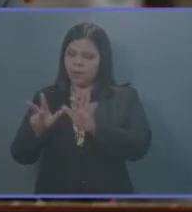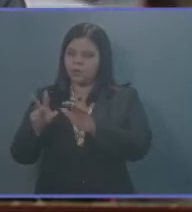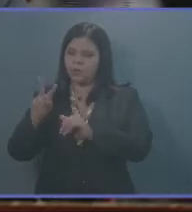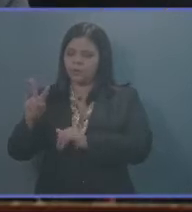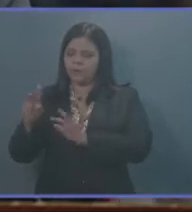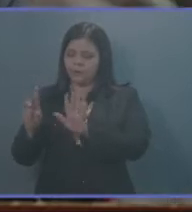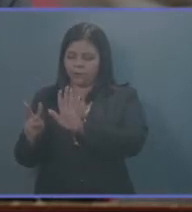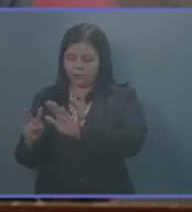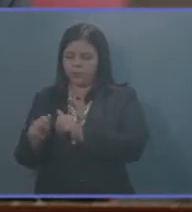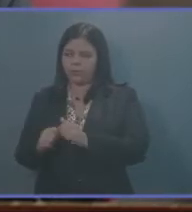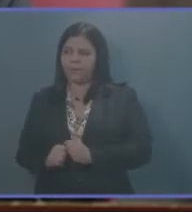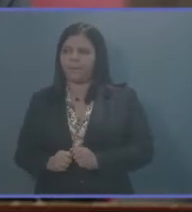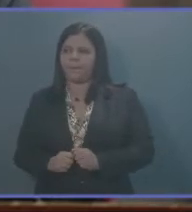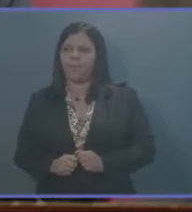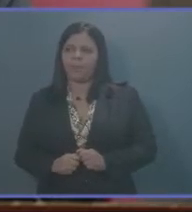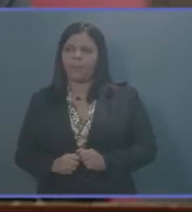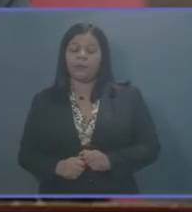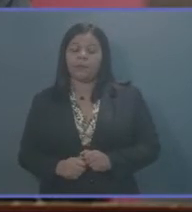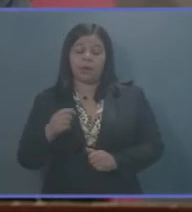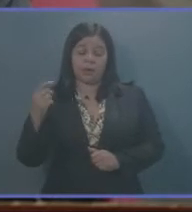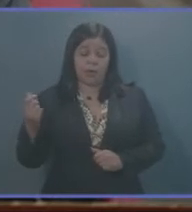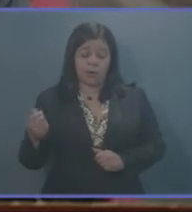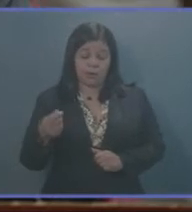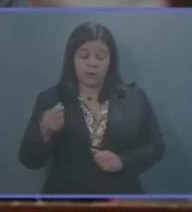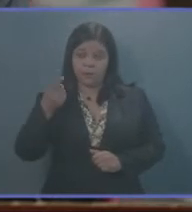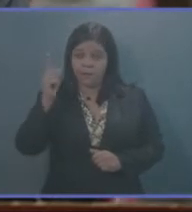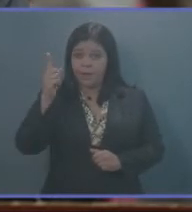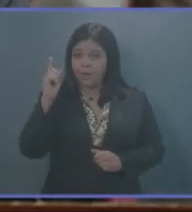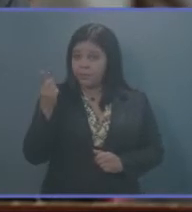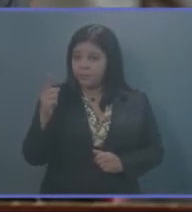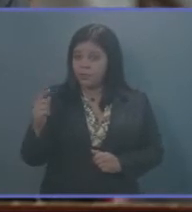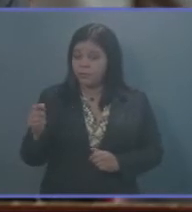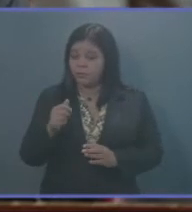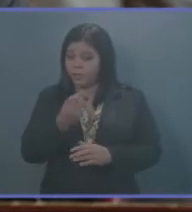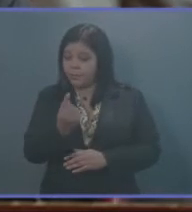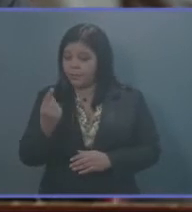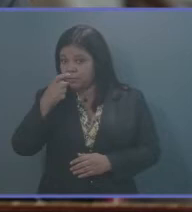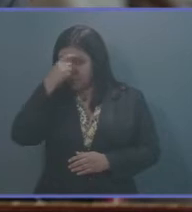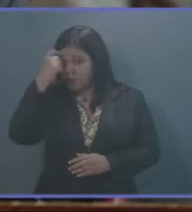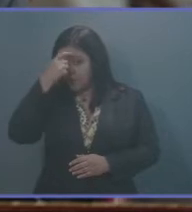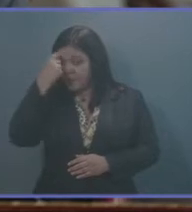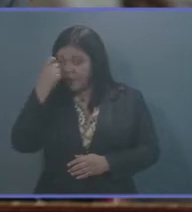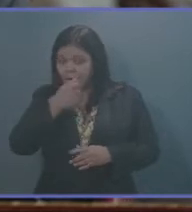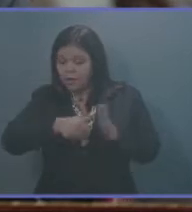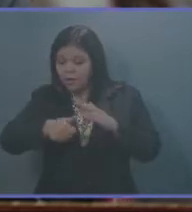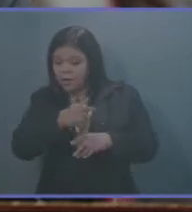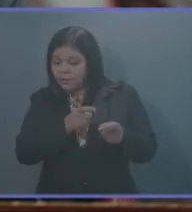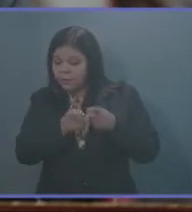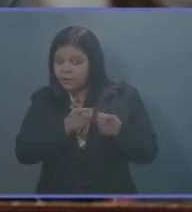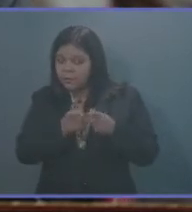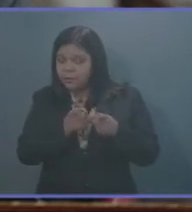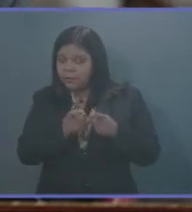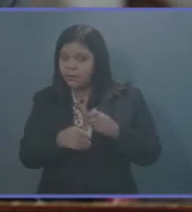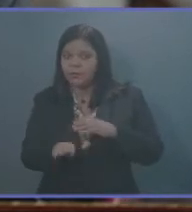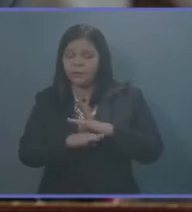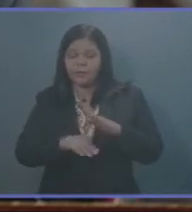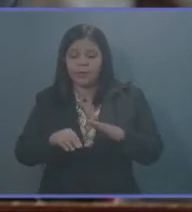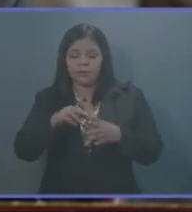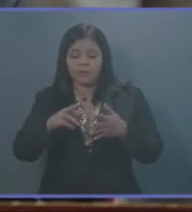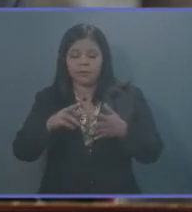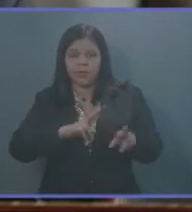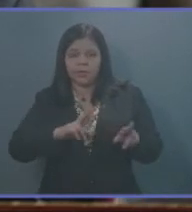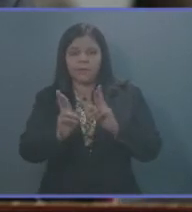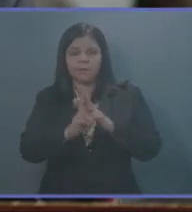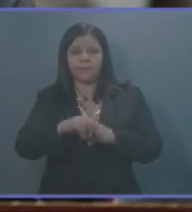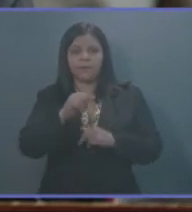41.601.827. Incremento personal docente y administrativo según reformas DL número